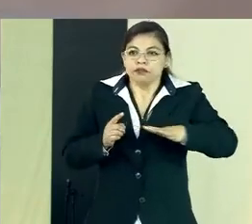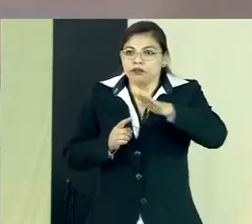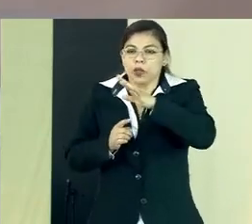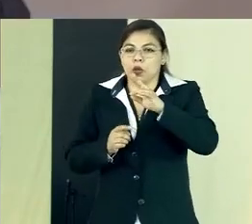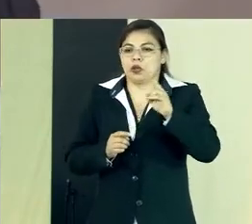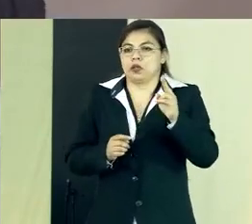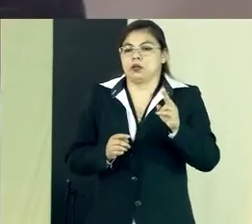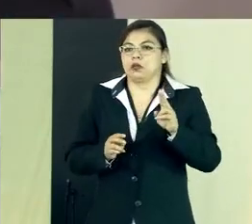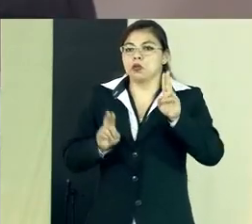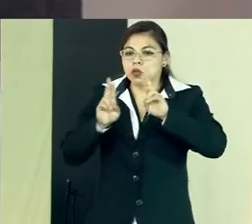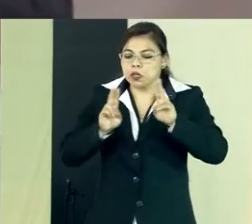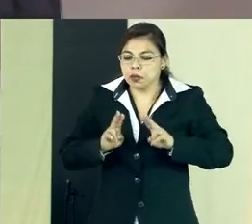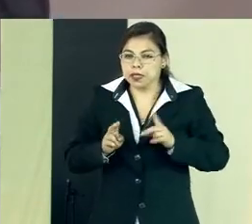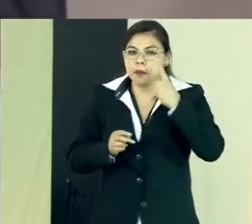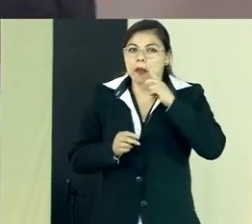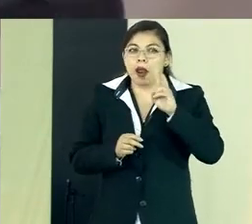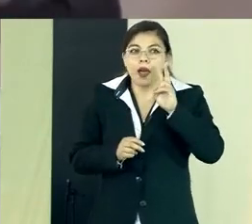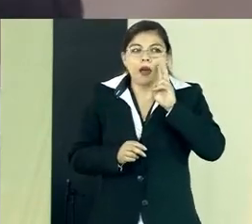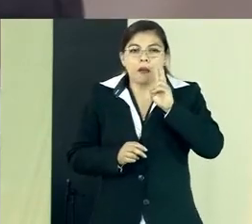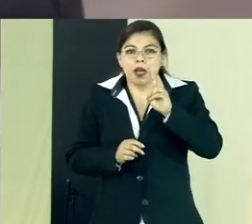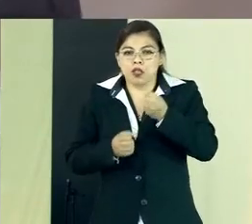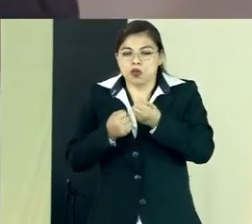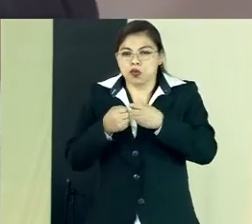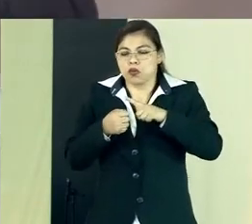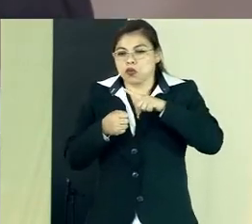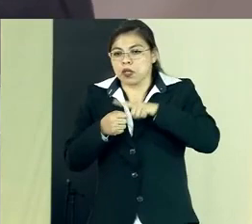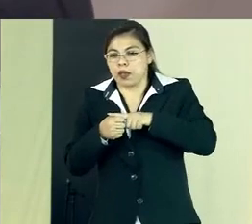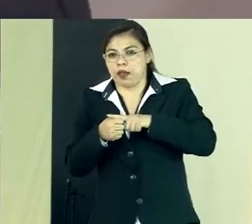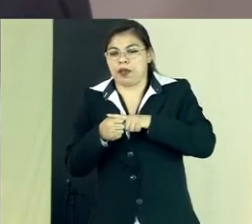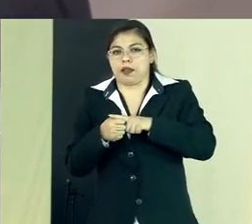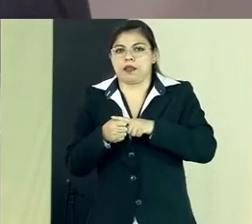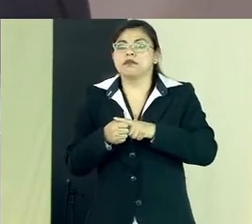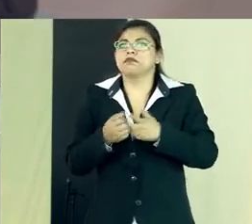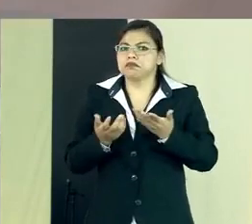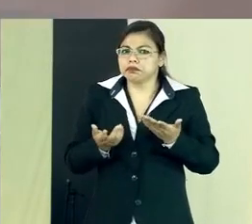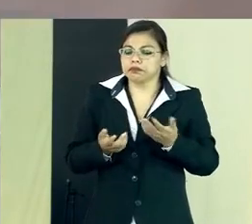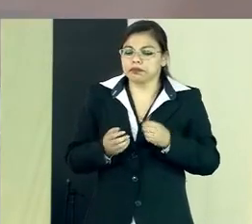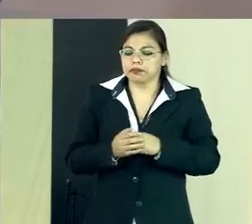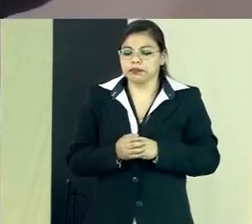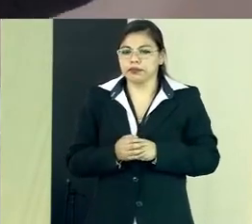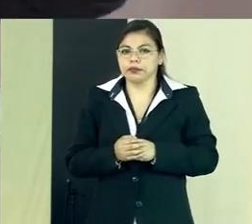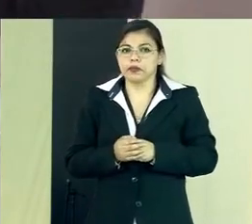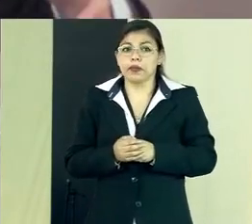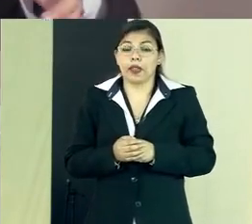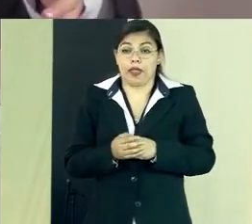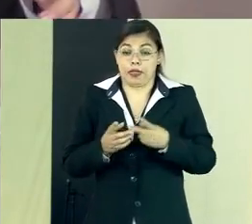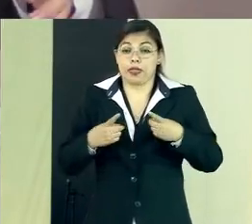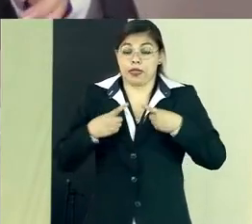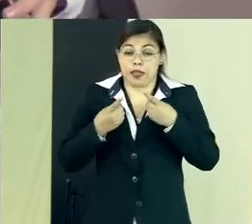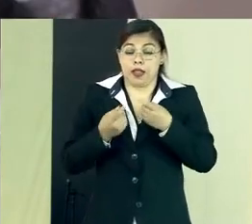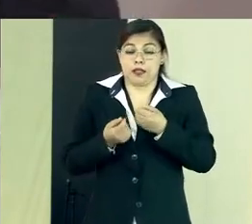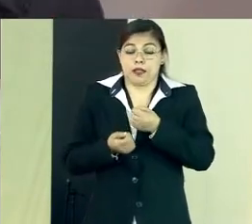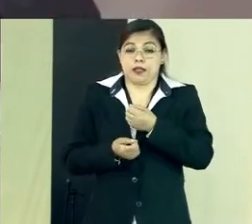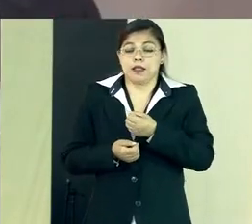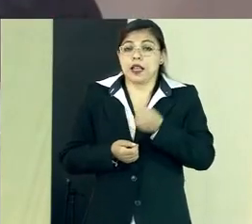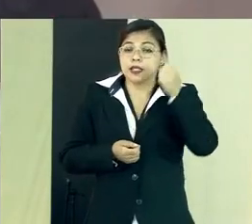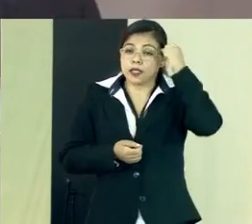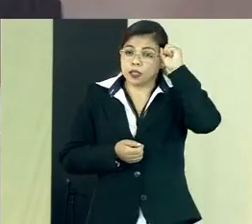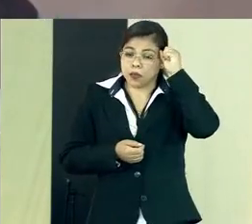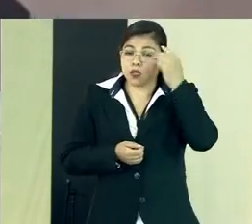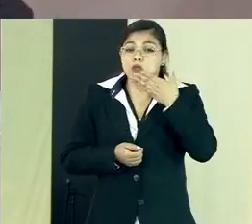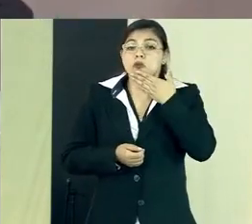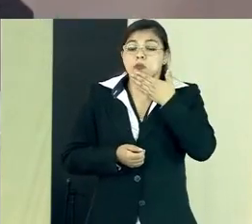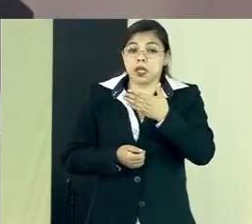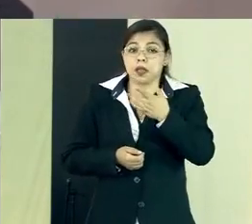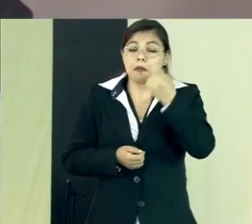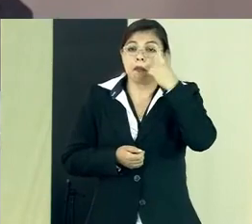y que tenga una visión social deliberadamente social con servicios comprensivos basados